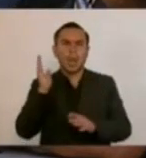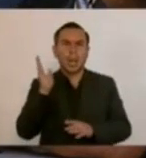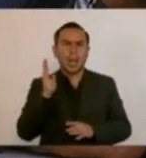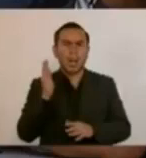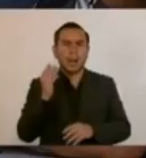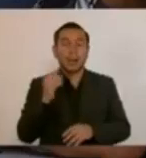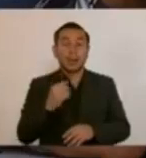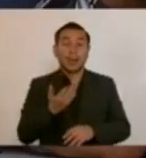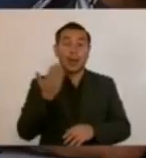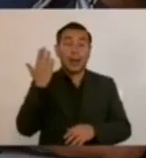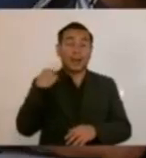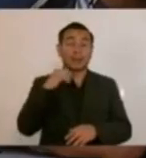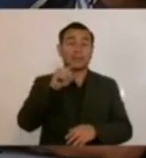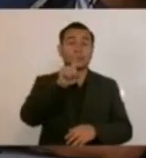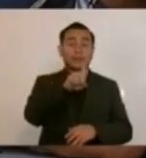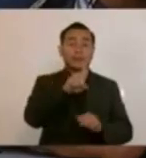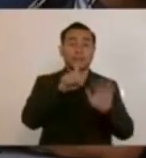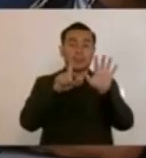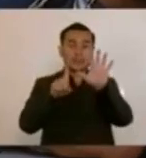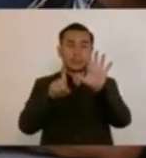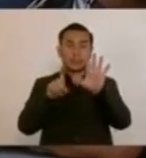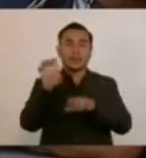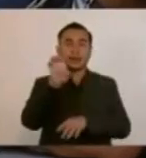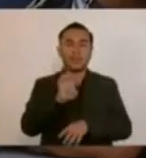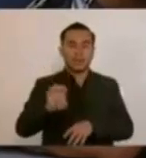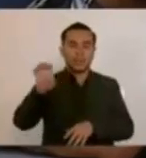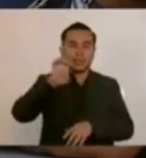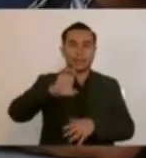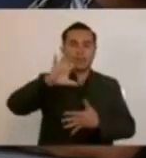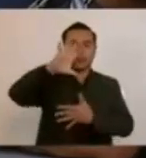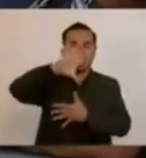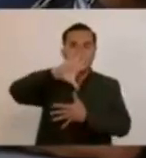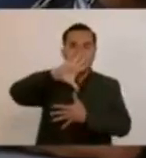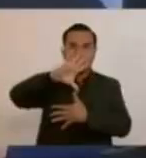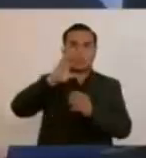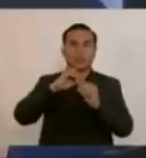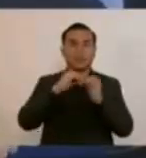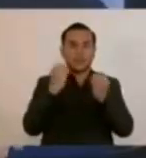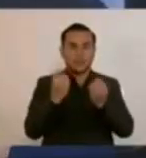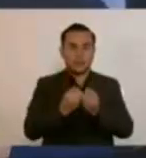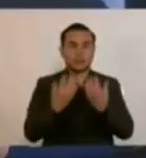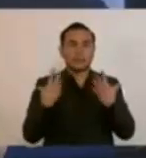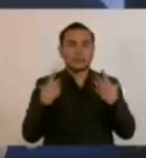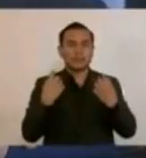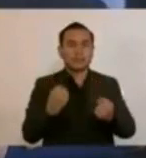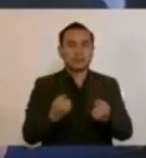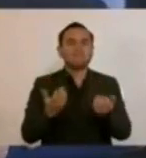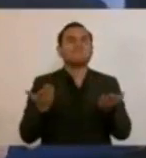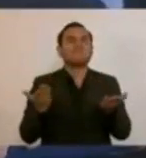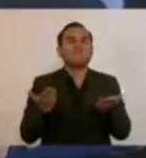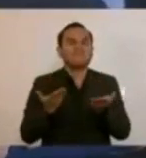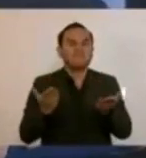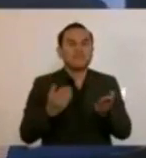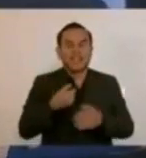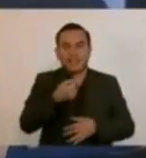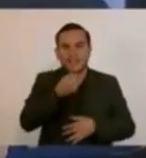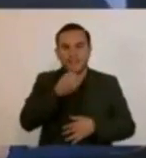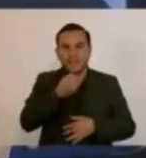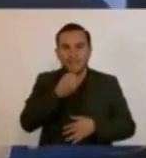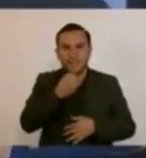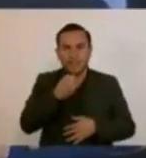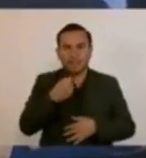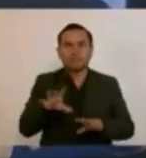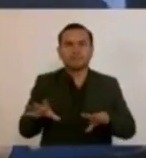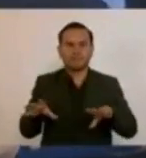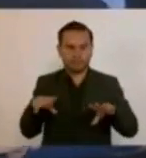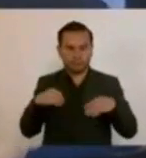día 16 de enero que la Organización Panamericana de la Salud emitió un informe epidemiológico del país, asumió el